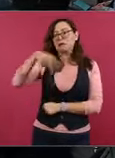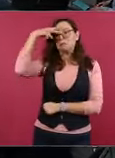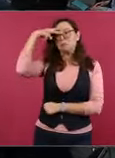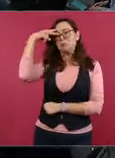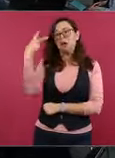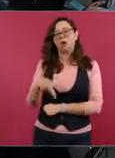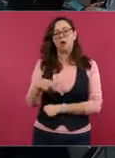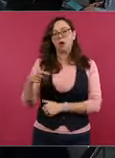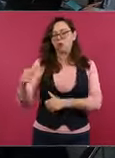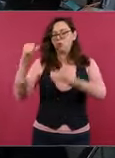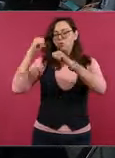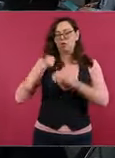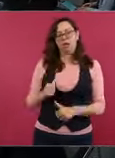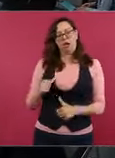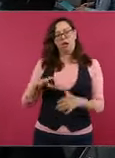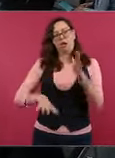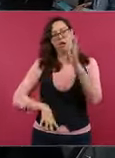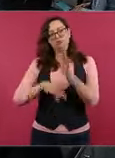No queremos